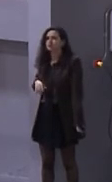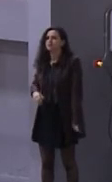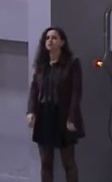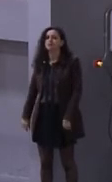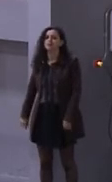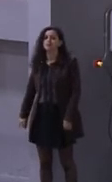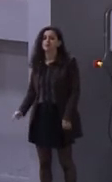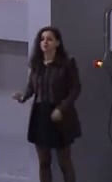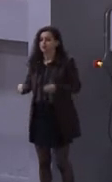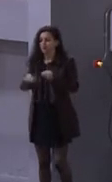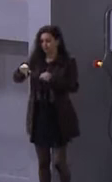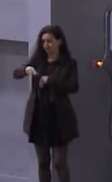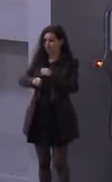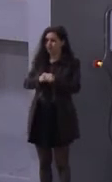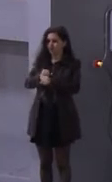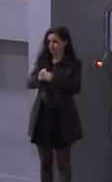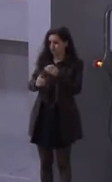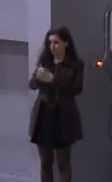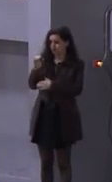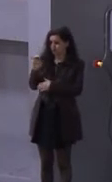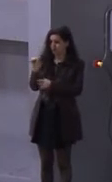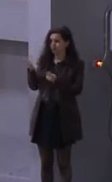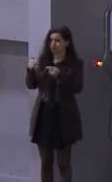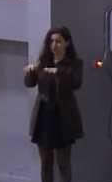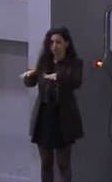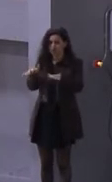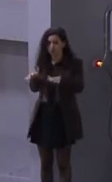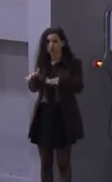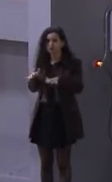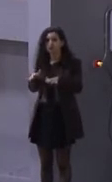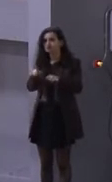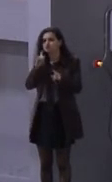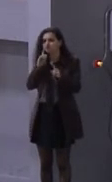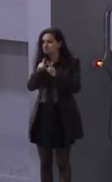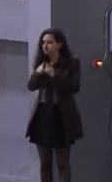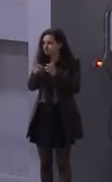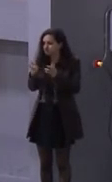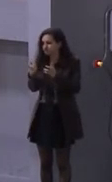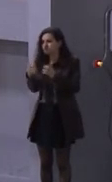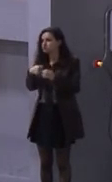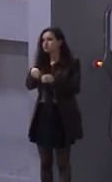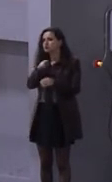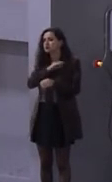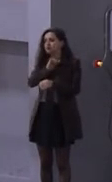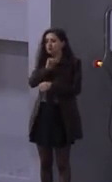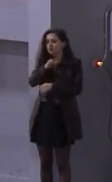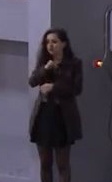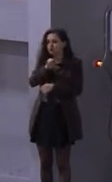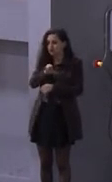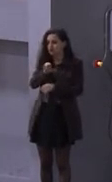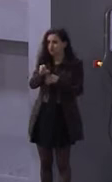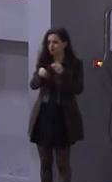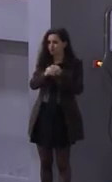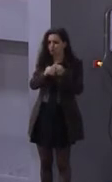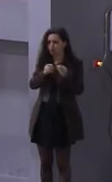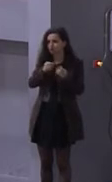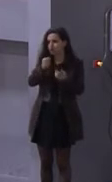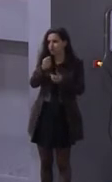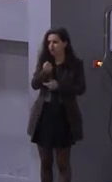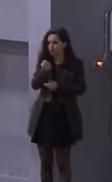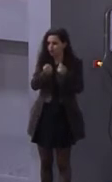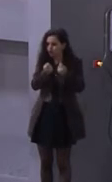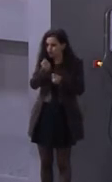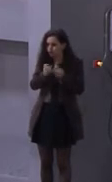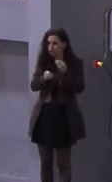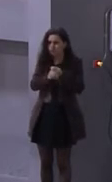y este año al principio también en enero, pues lo habíamos hecho con base en que el IPC según los indicadores económicos y la